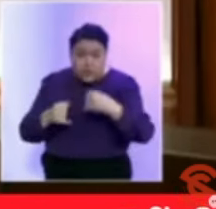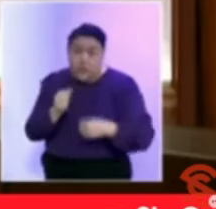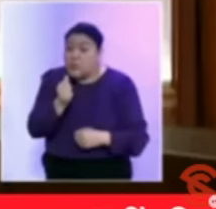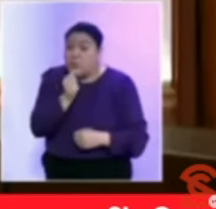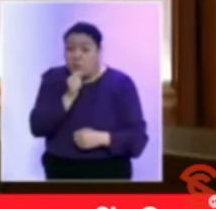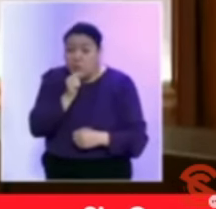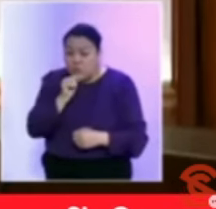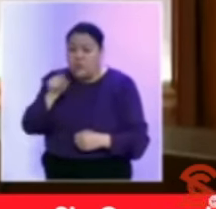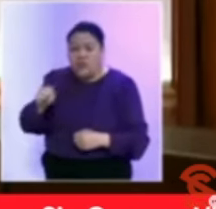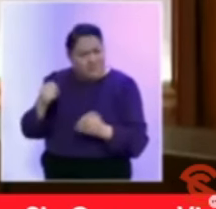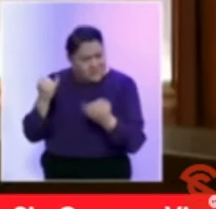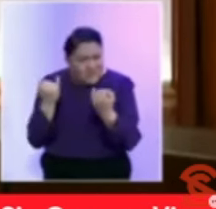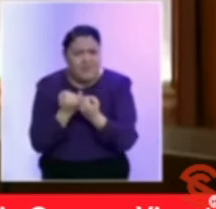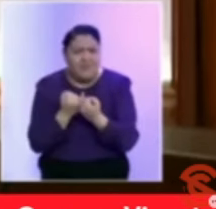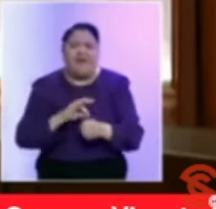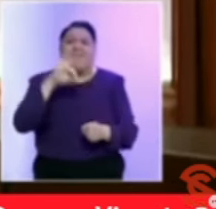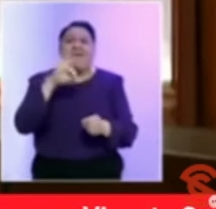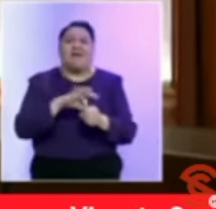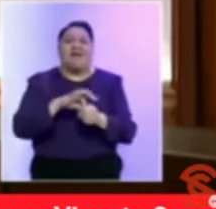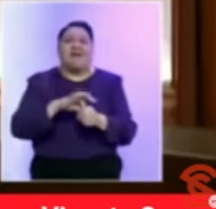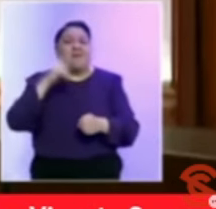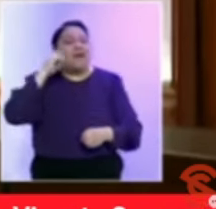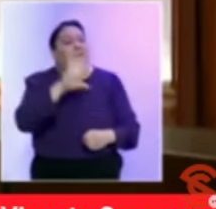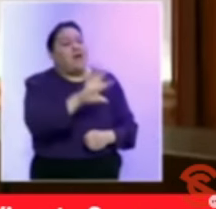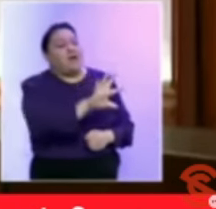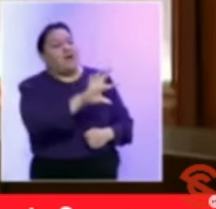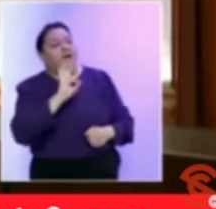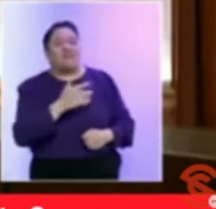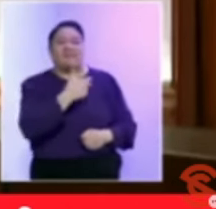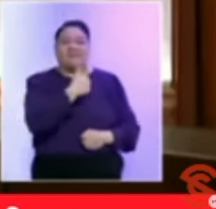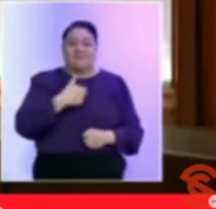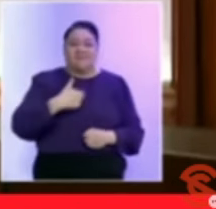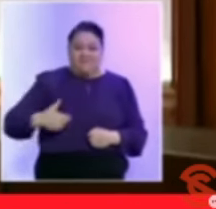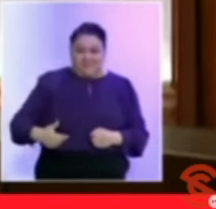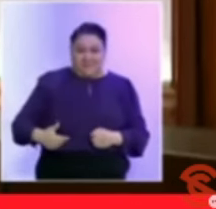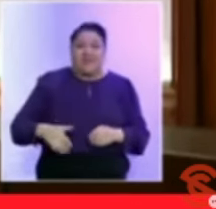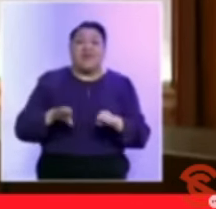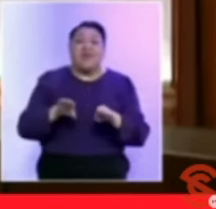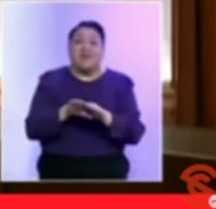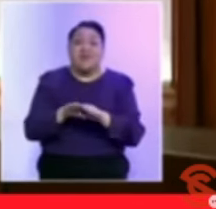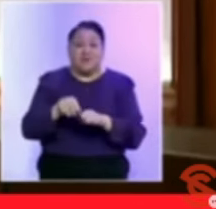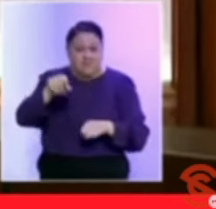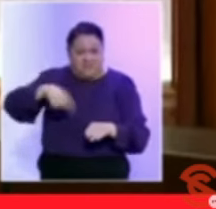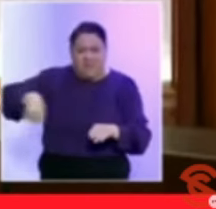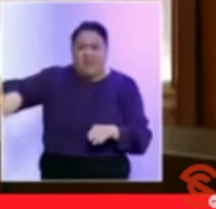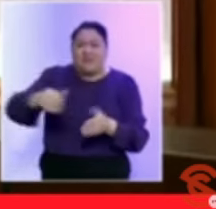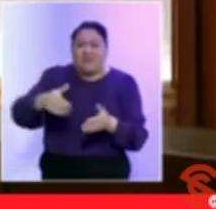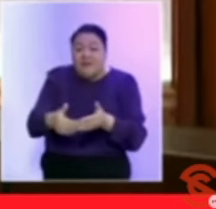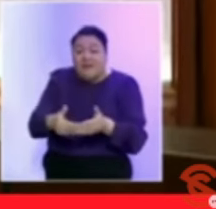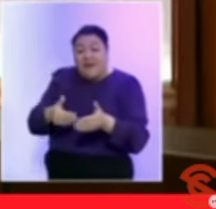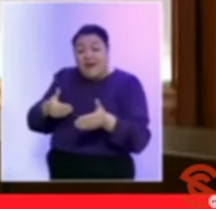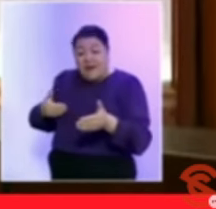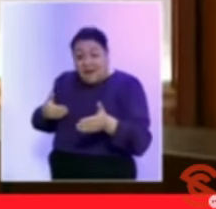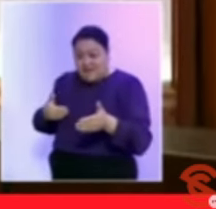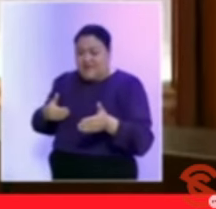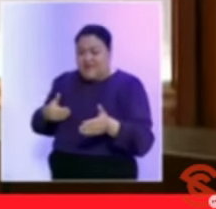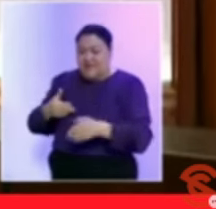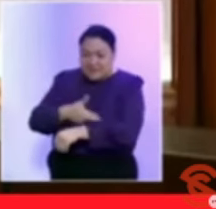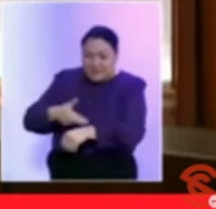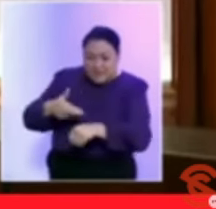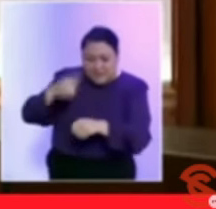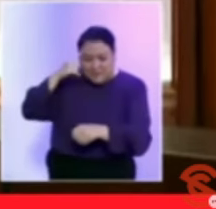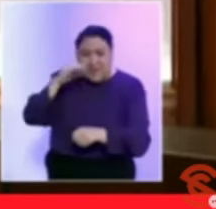en la elección de la presidencia de la República a través del voto anticipado